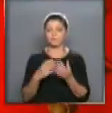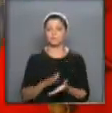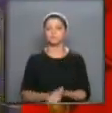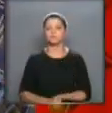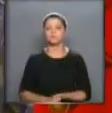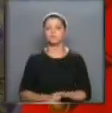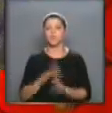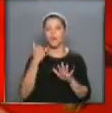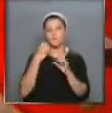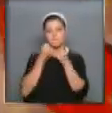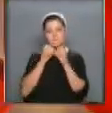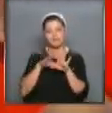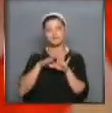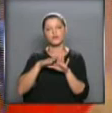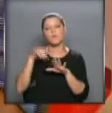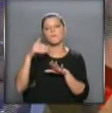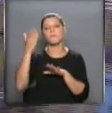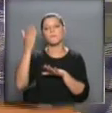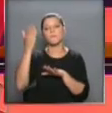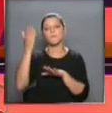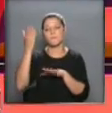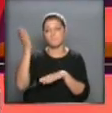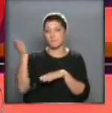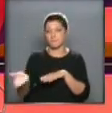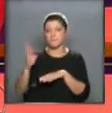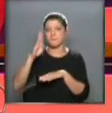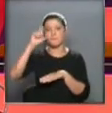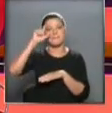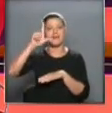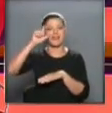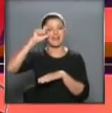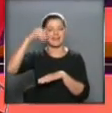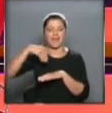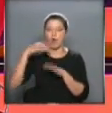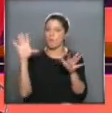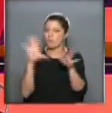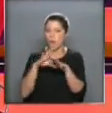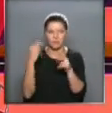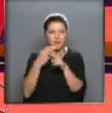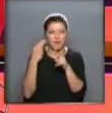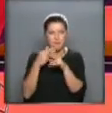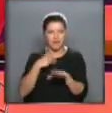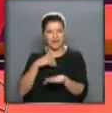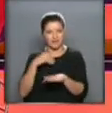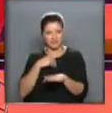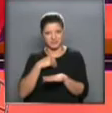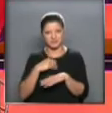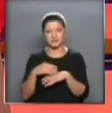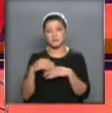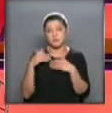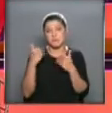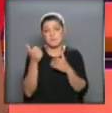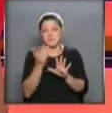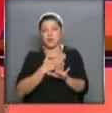Bueno, voy a empezar. Belén, te sí. Tenés un nombre acorde, religioso. Me parece, religioso. Sí, bueno, tomé